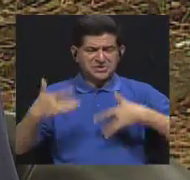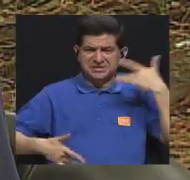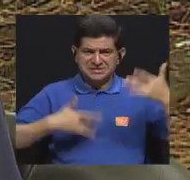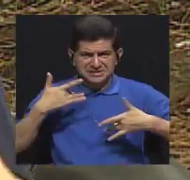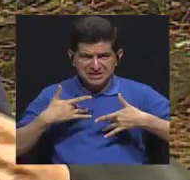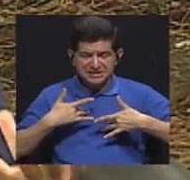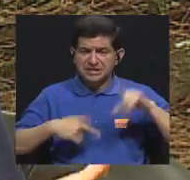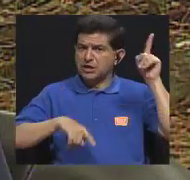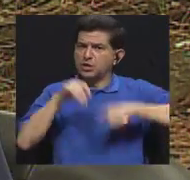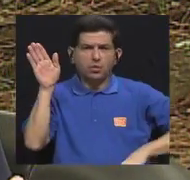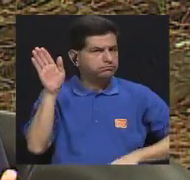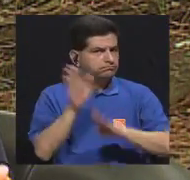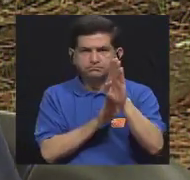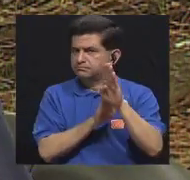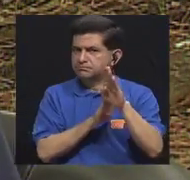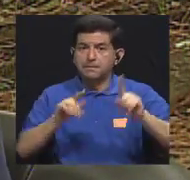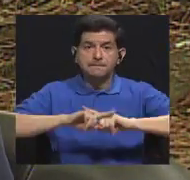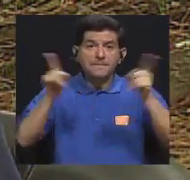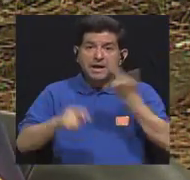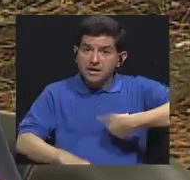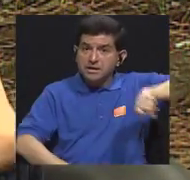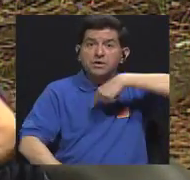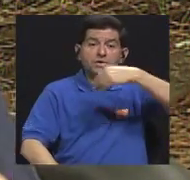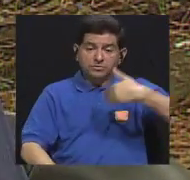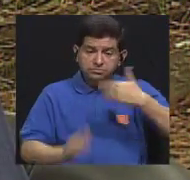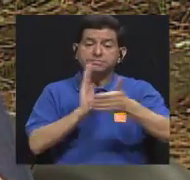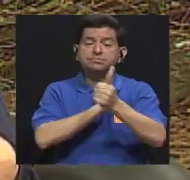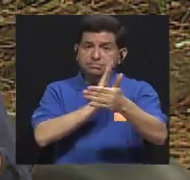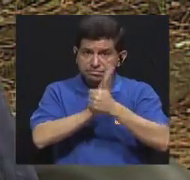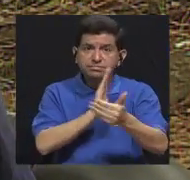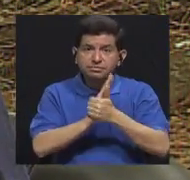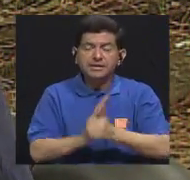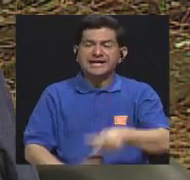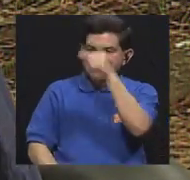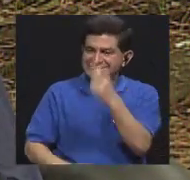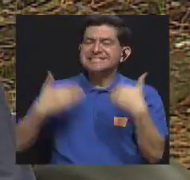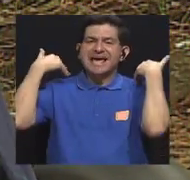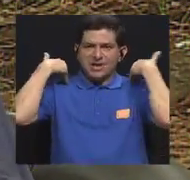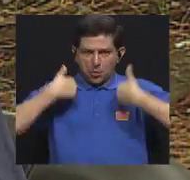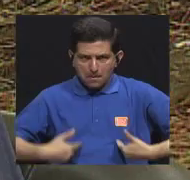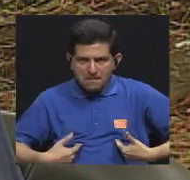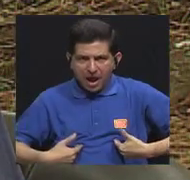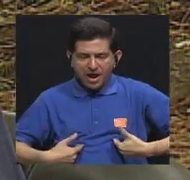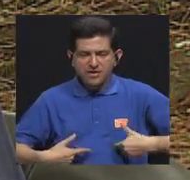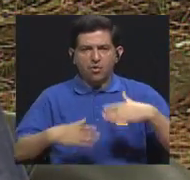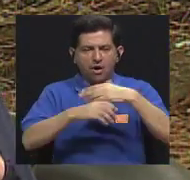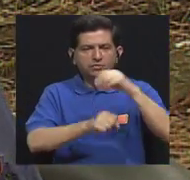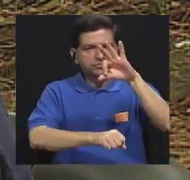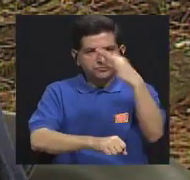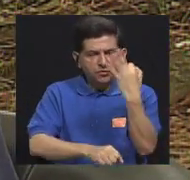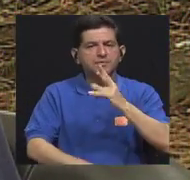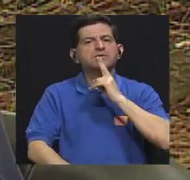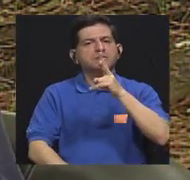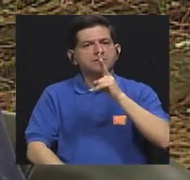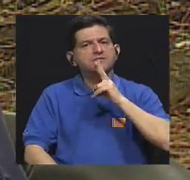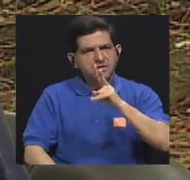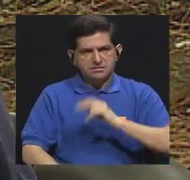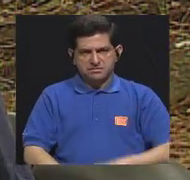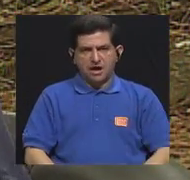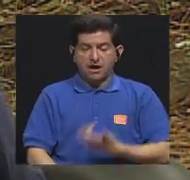puede desarrollar, pero nosotros tenemos la capacidad, o sea, el ser humano está hecho de una manera que